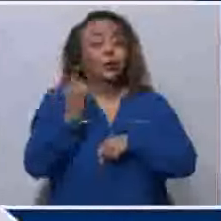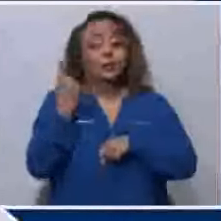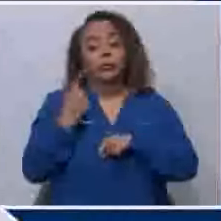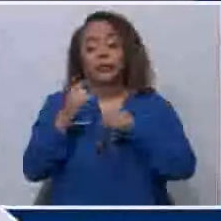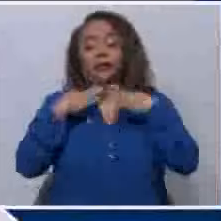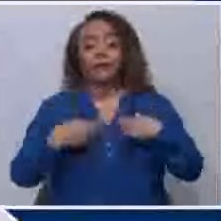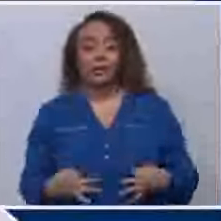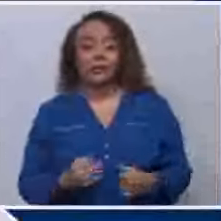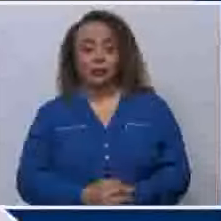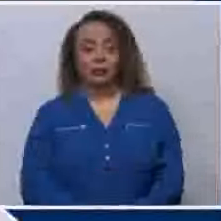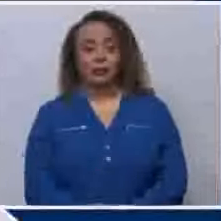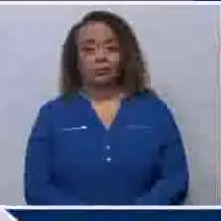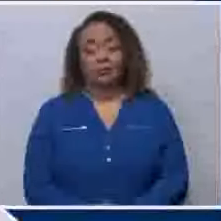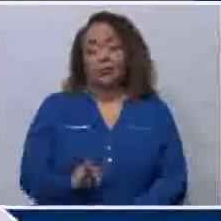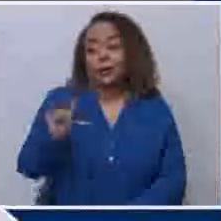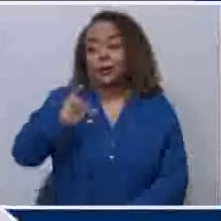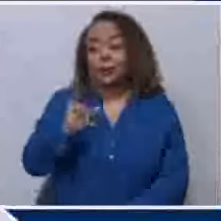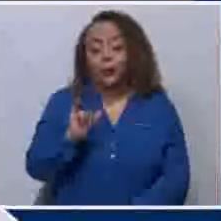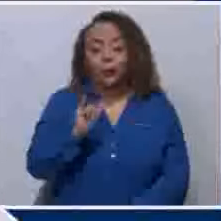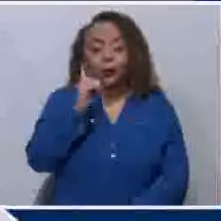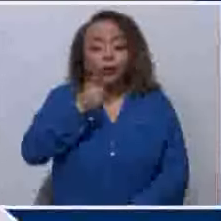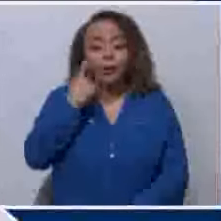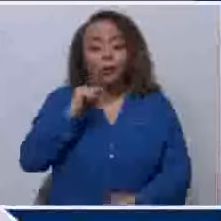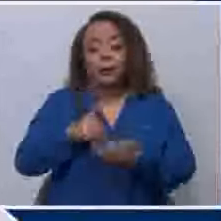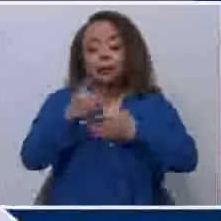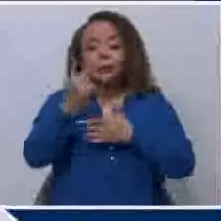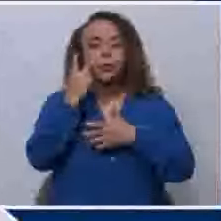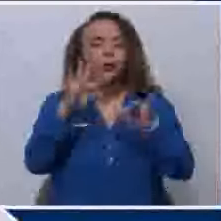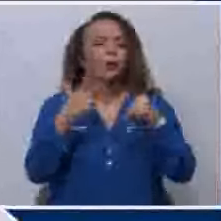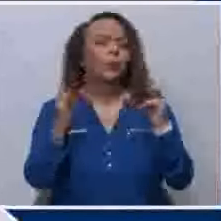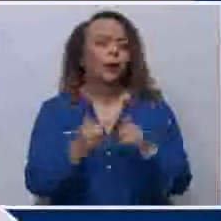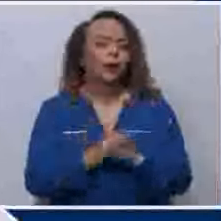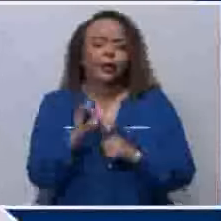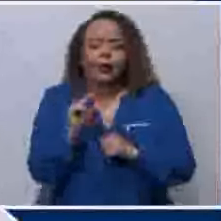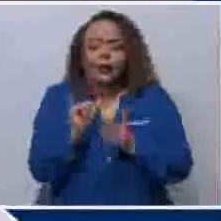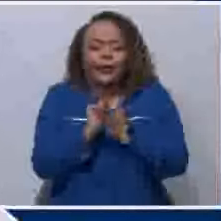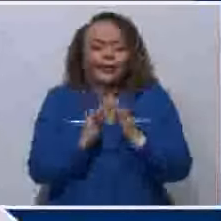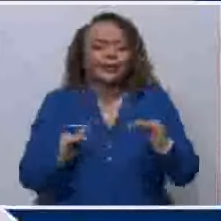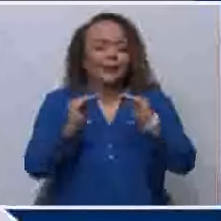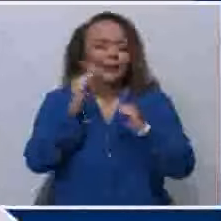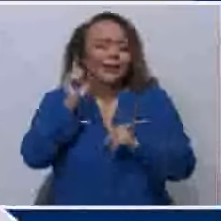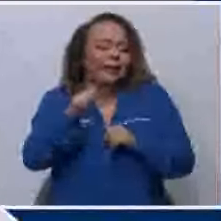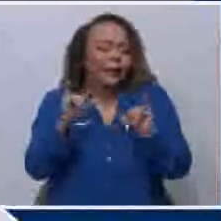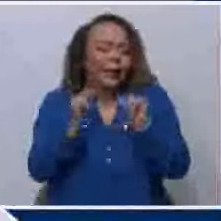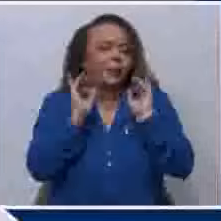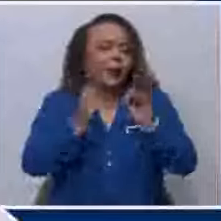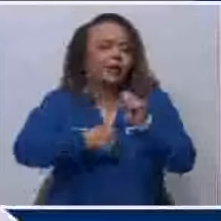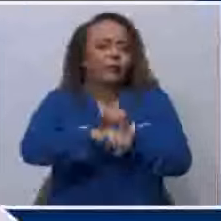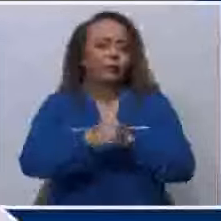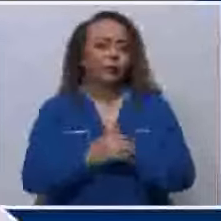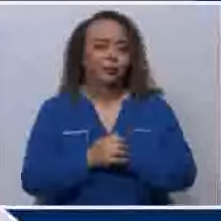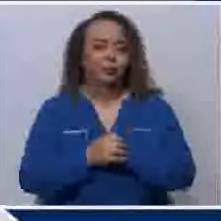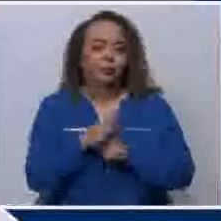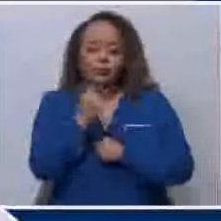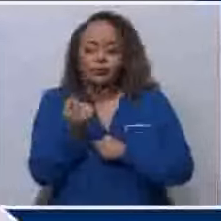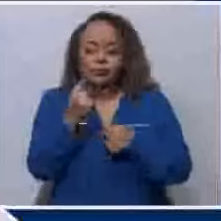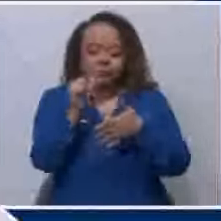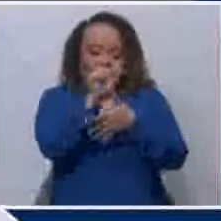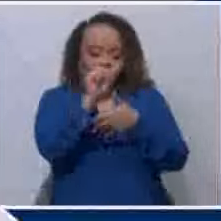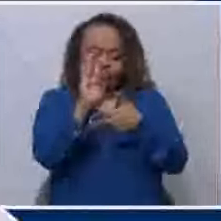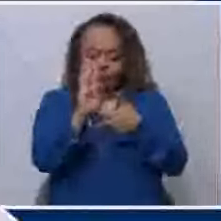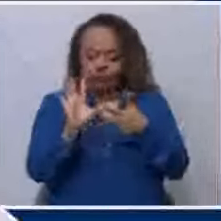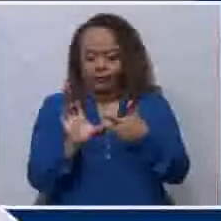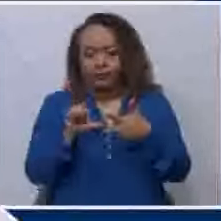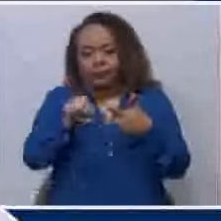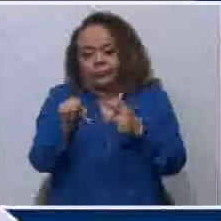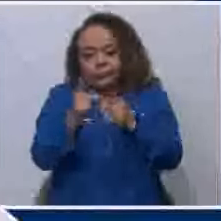biotipo como el ordenador para después ver cómo juega. No, en este nivel necesitas que jueguen muy bien al fútbol, que entiendan el ABC del